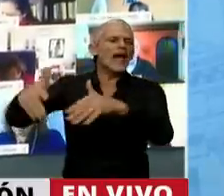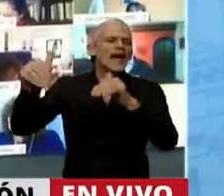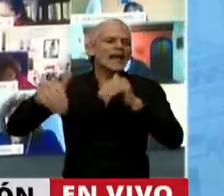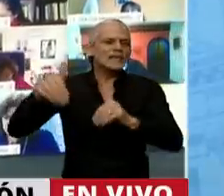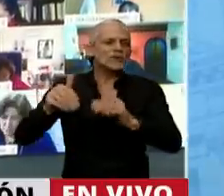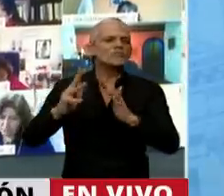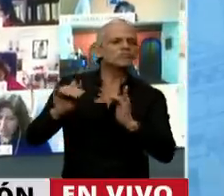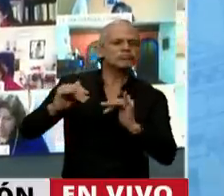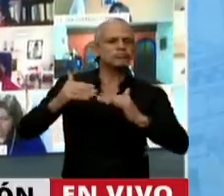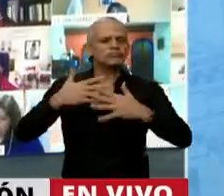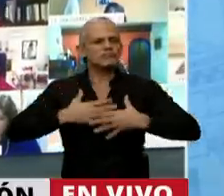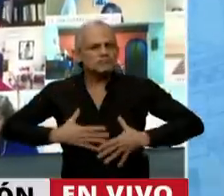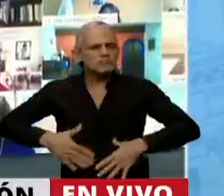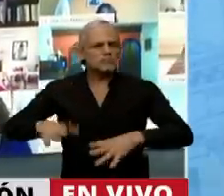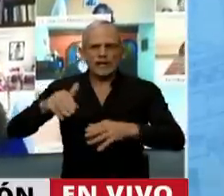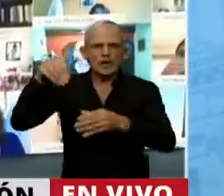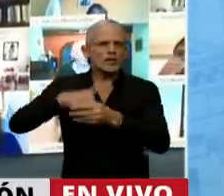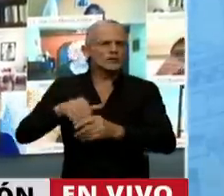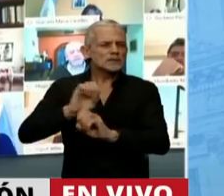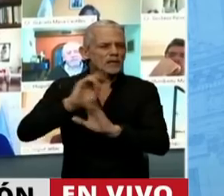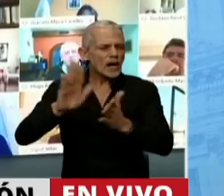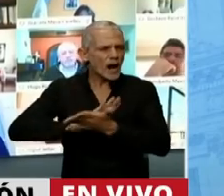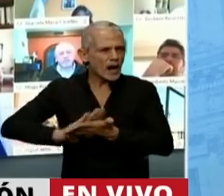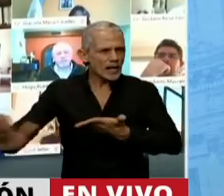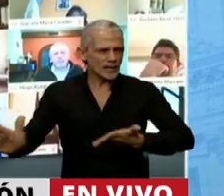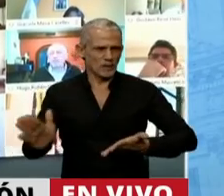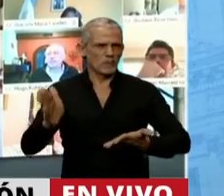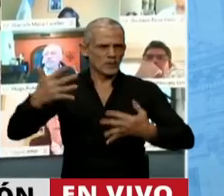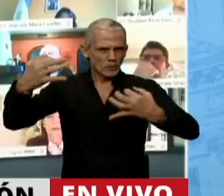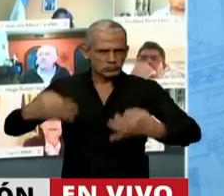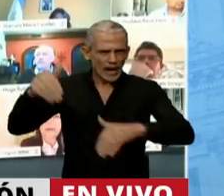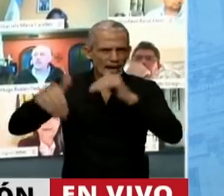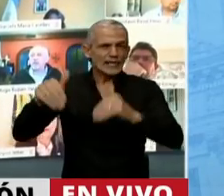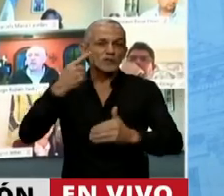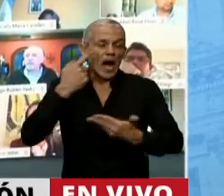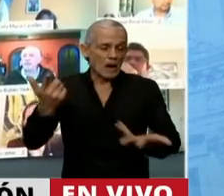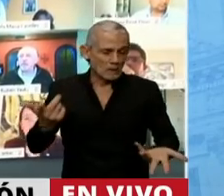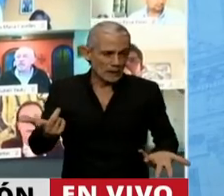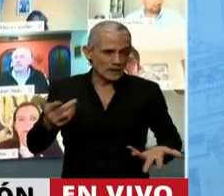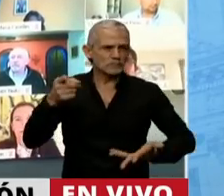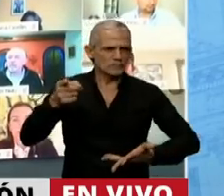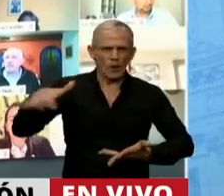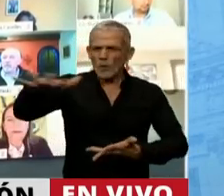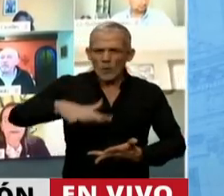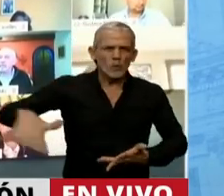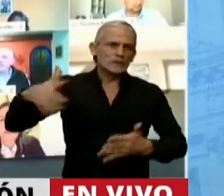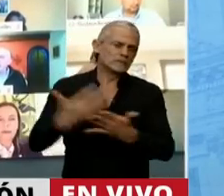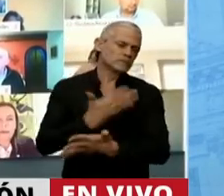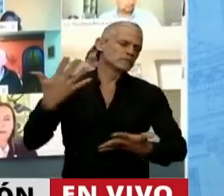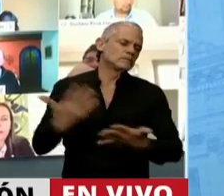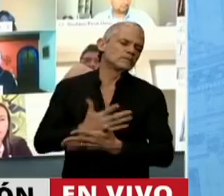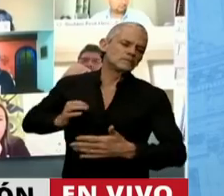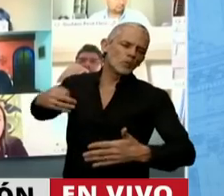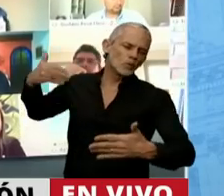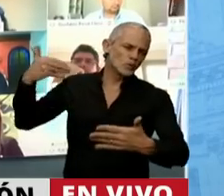paz y que sea totalmente independiente y que sea intachable. Me parece que le va a hacer bien a un pueblo que viene sufriendo y